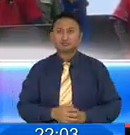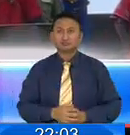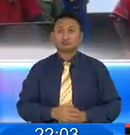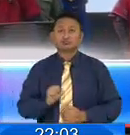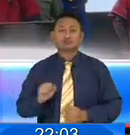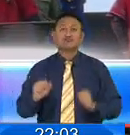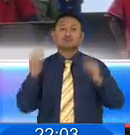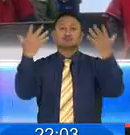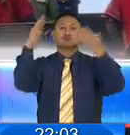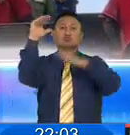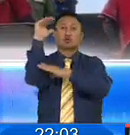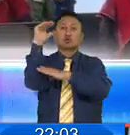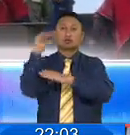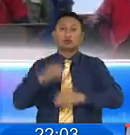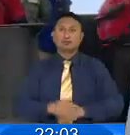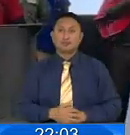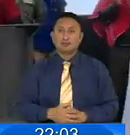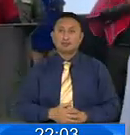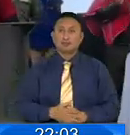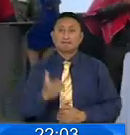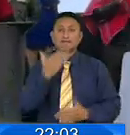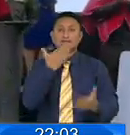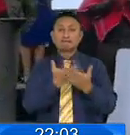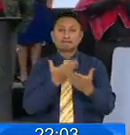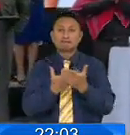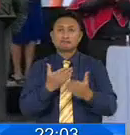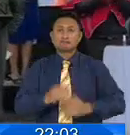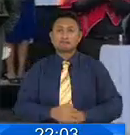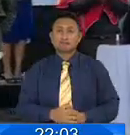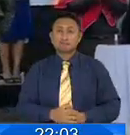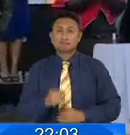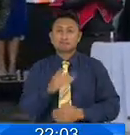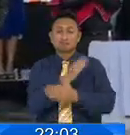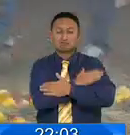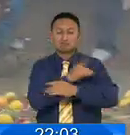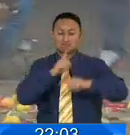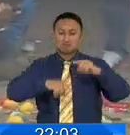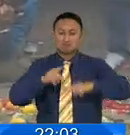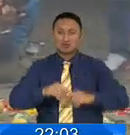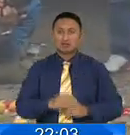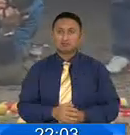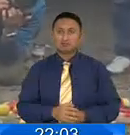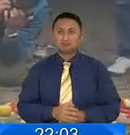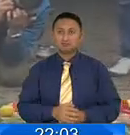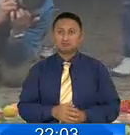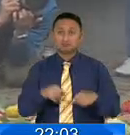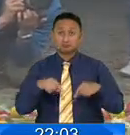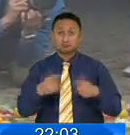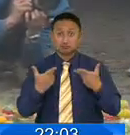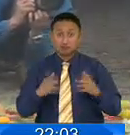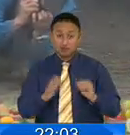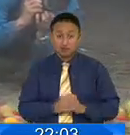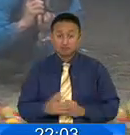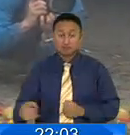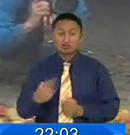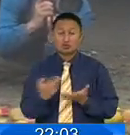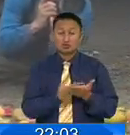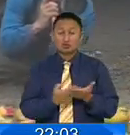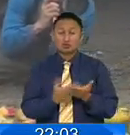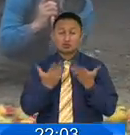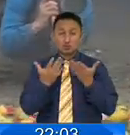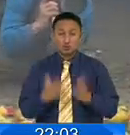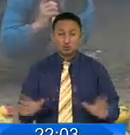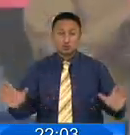viva el Ecuador! Muchas gracias, queridos amigos. De esta manera terminó la ceremonia